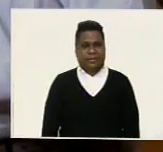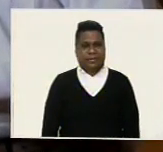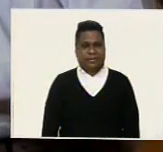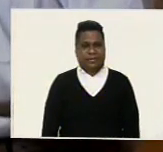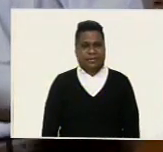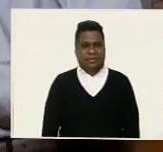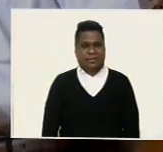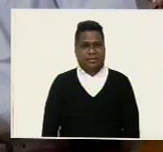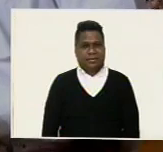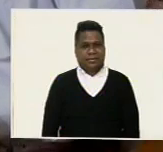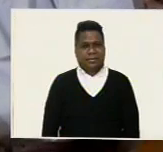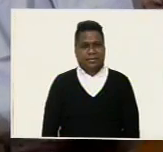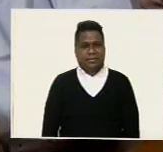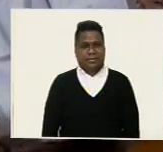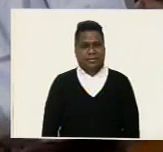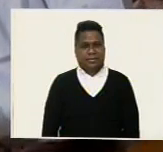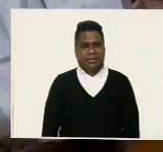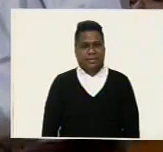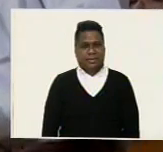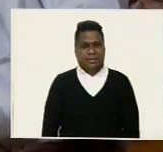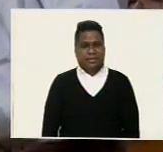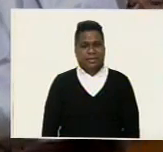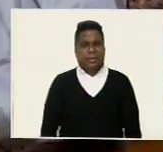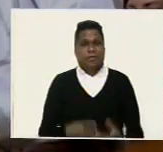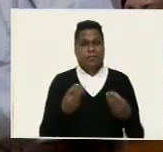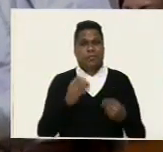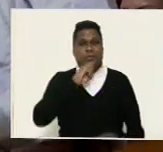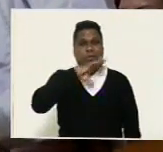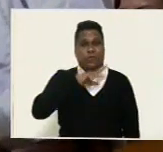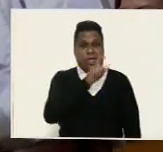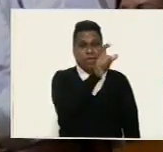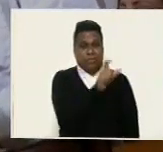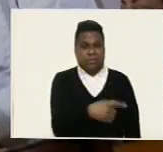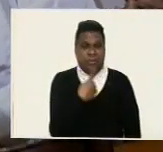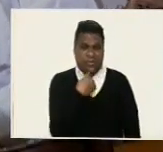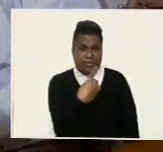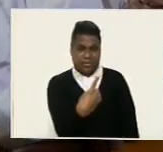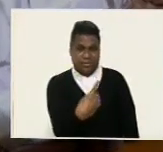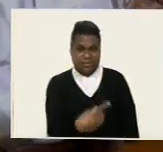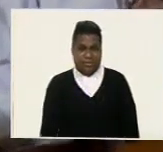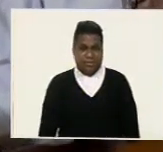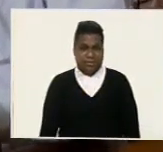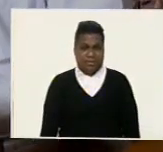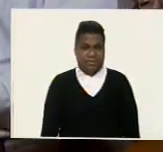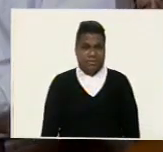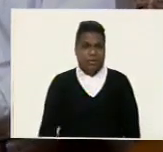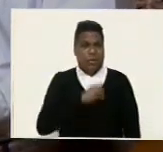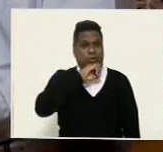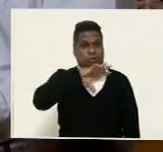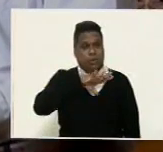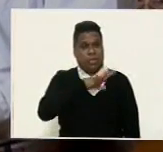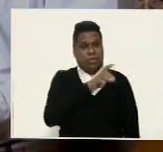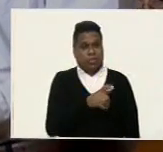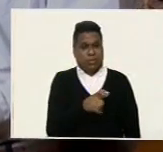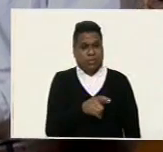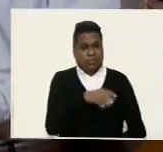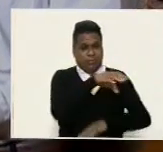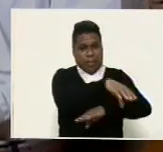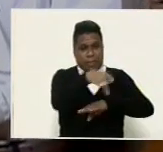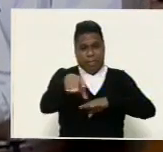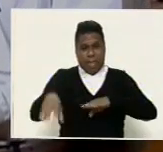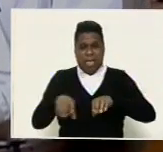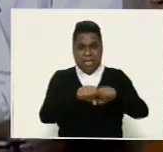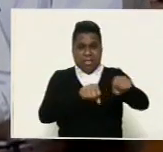Y es lo que muchos historiadores dicen, sobre todo los historiadores locales del